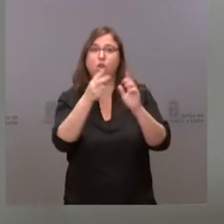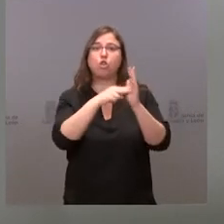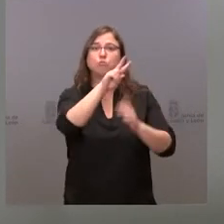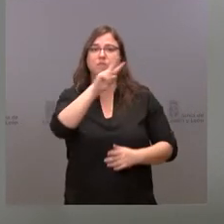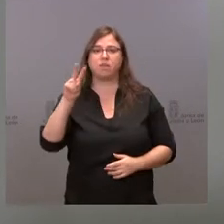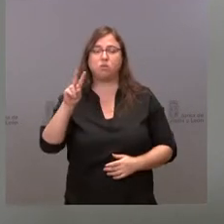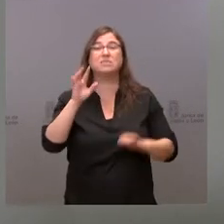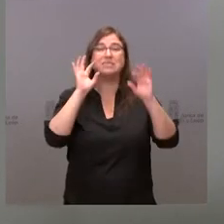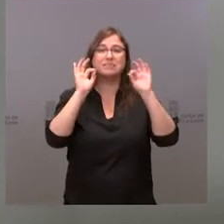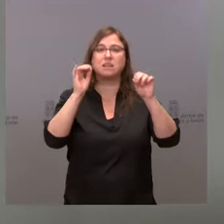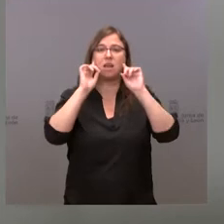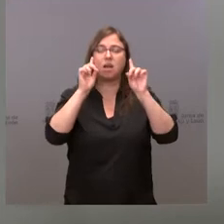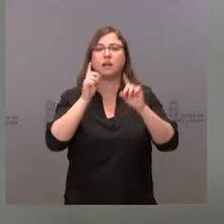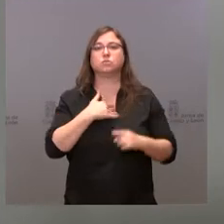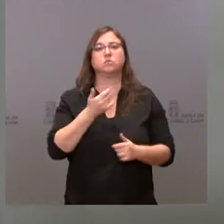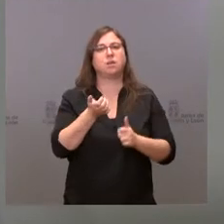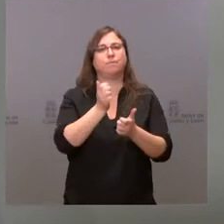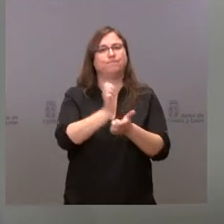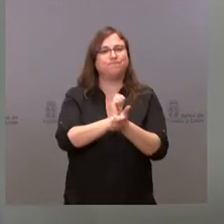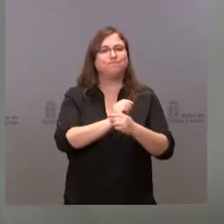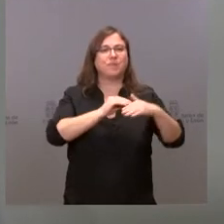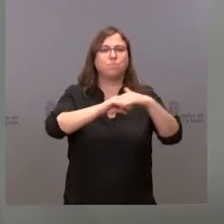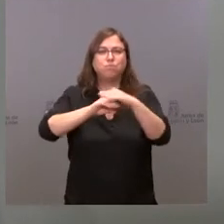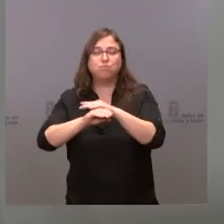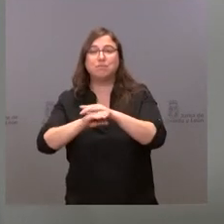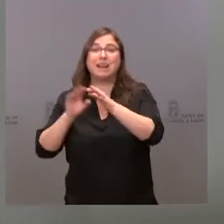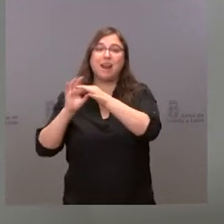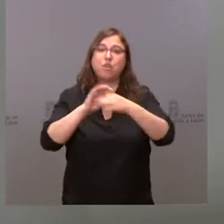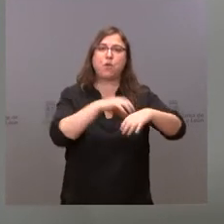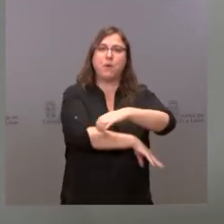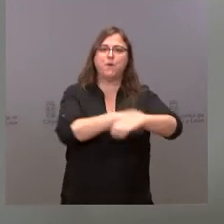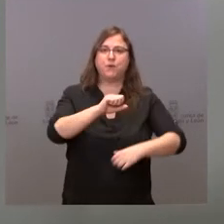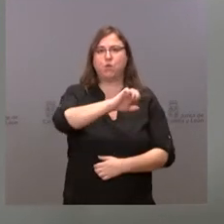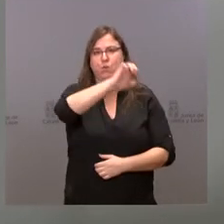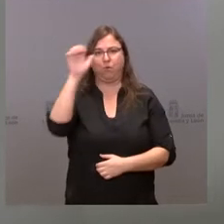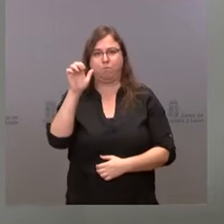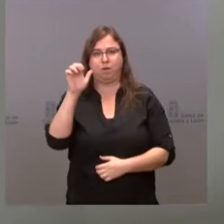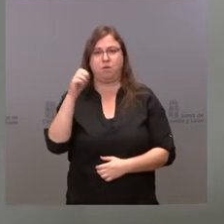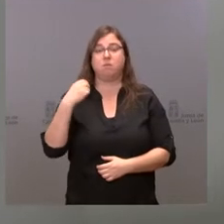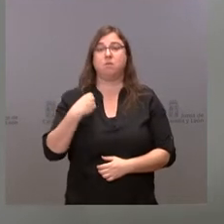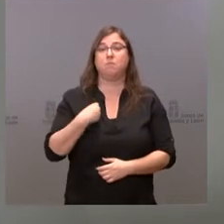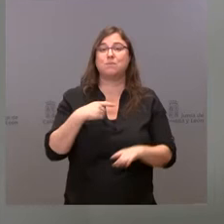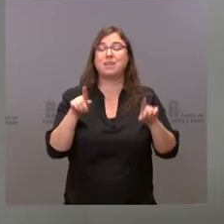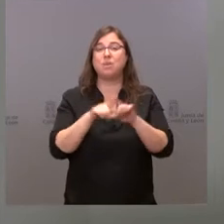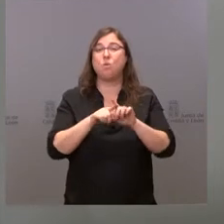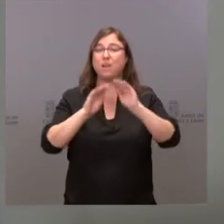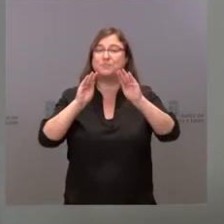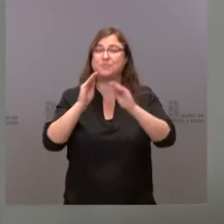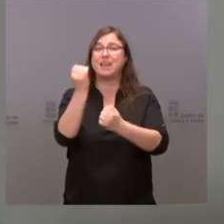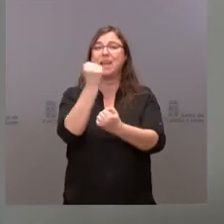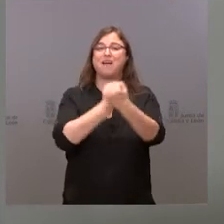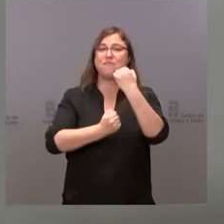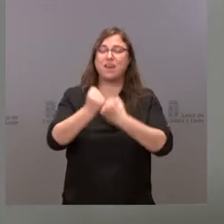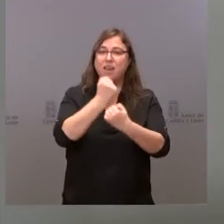en consecuencia las que tienen que ver con los fondos europeos tanto las del marco financiero plurianual